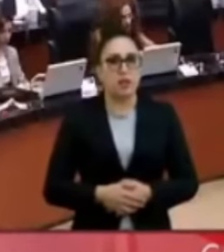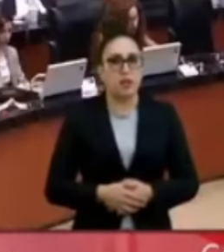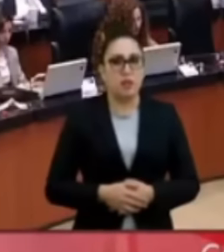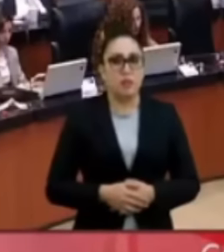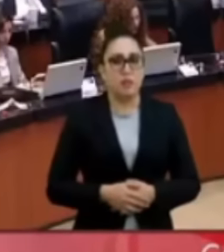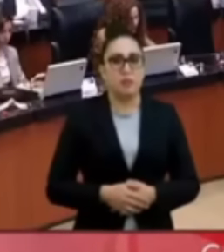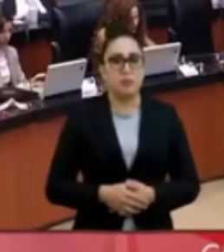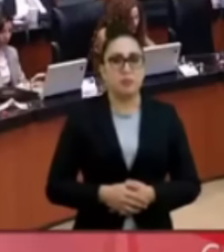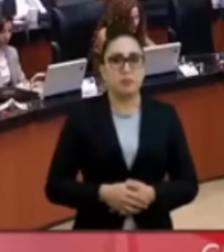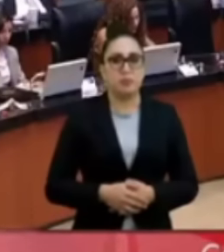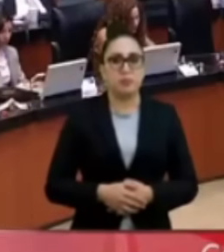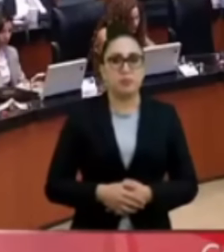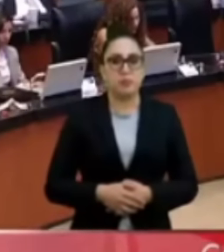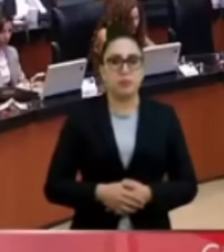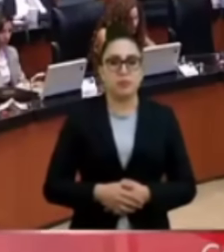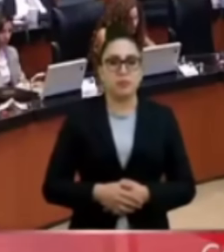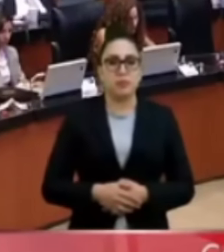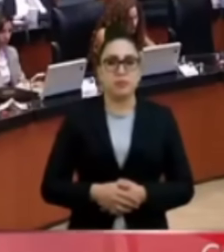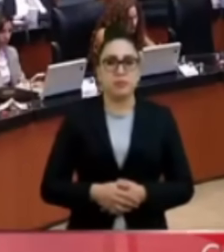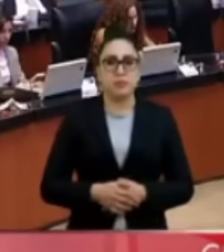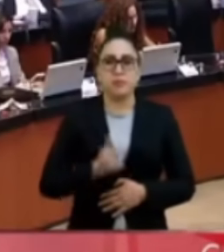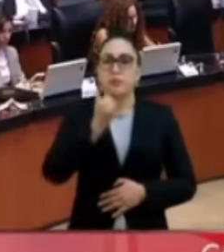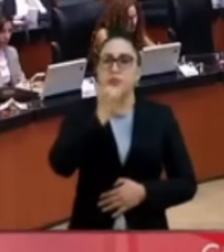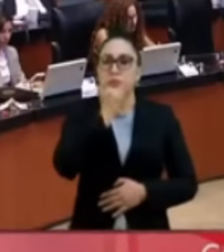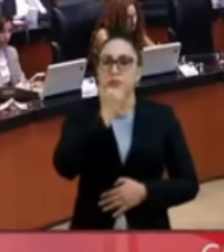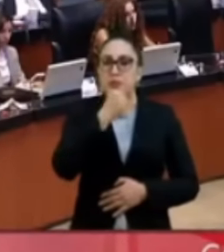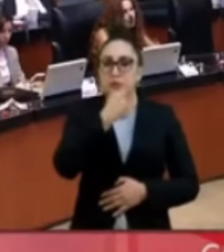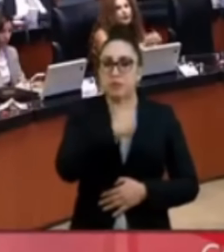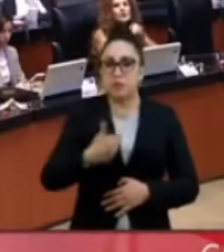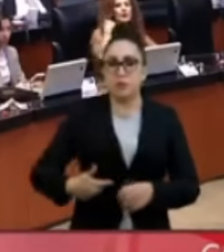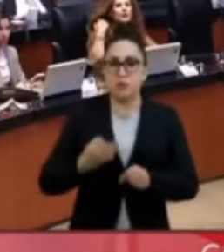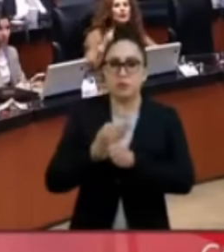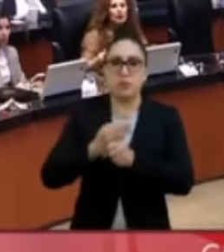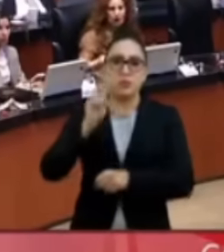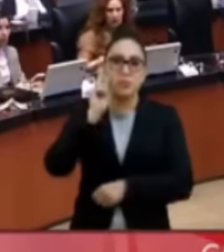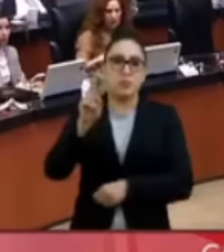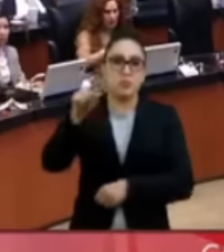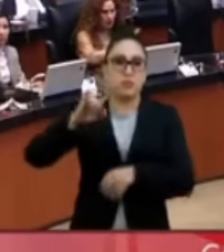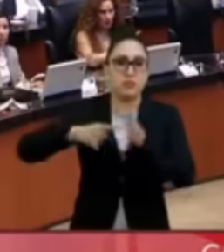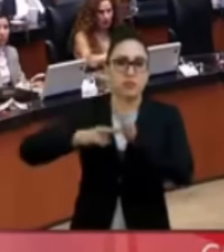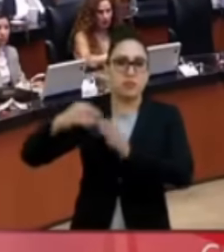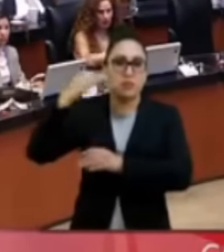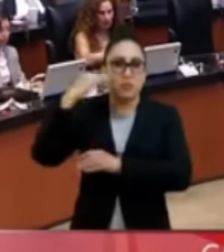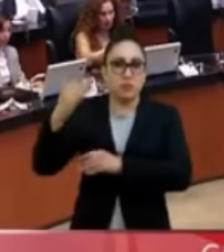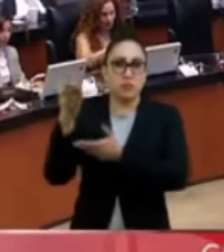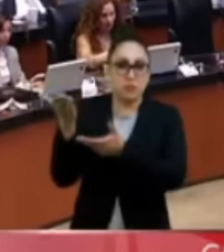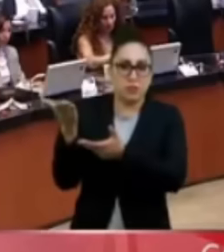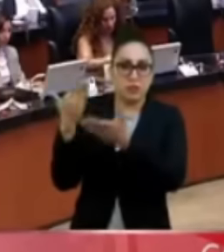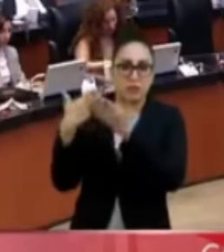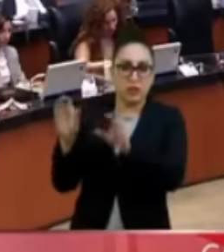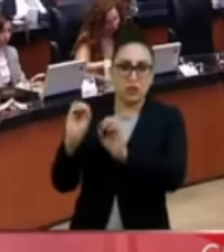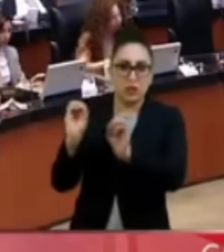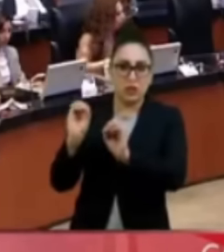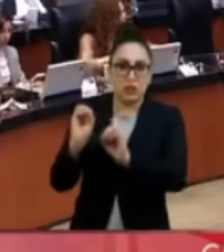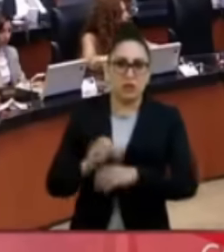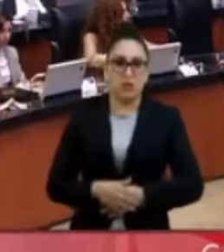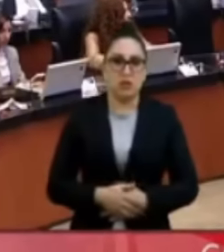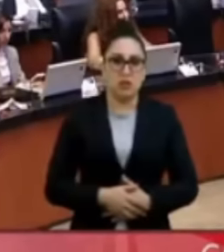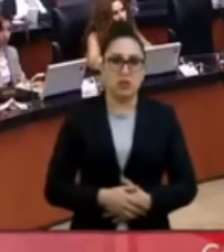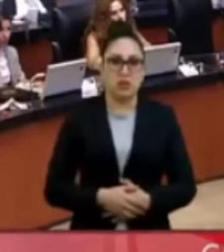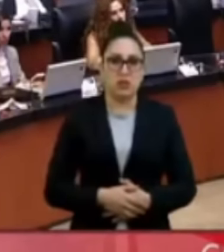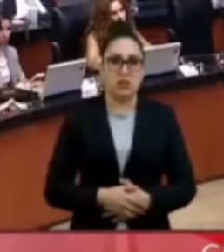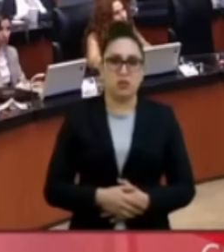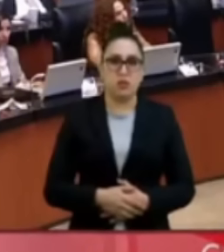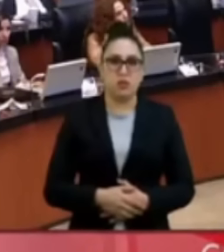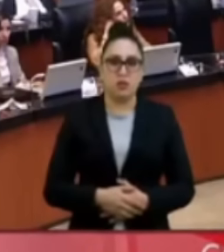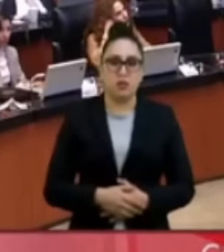Sonido en el escaño, senador Riquelme, ahí está. Presidente, no está tomando el tiempo. Muchas gracias, tiene razón el senador Riquelme. Van 20